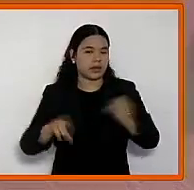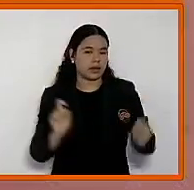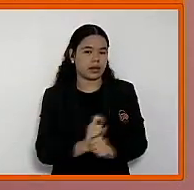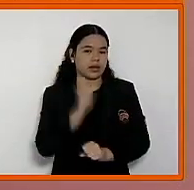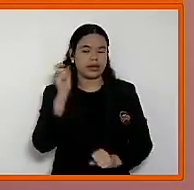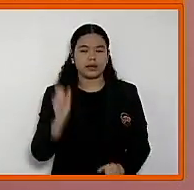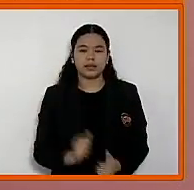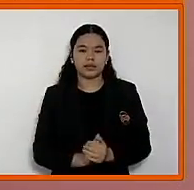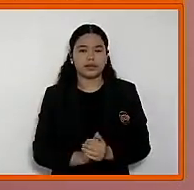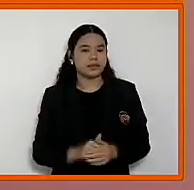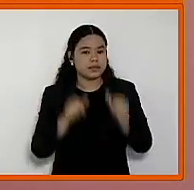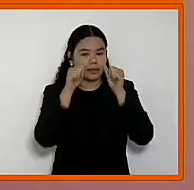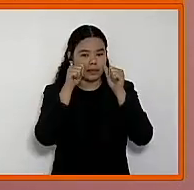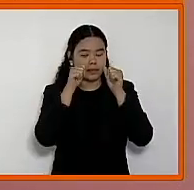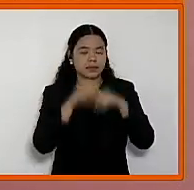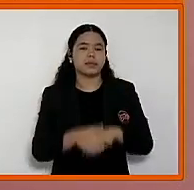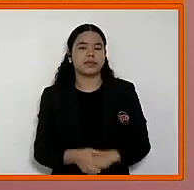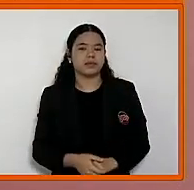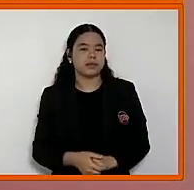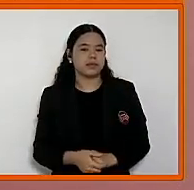es... Atentos.